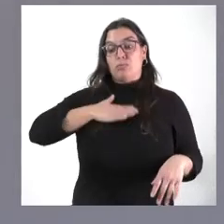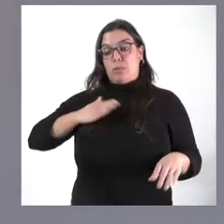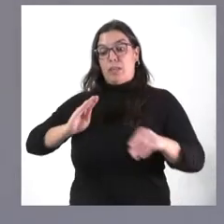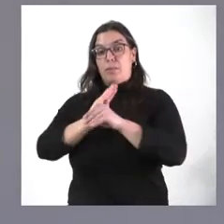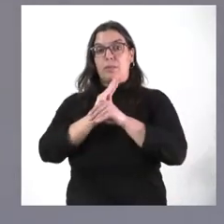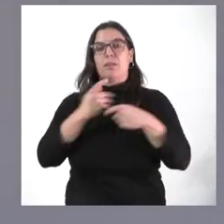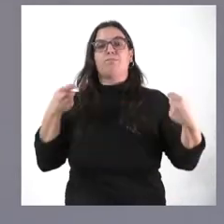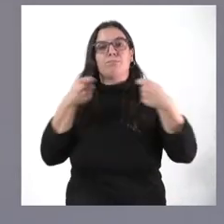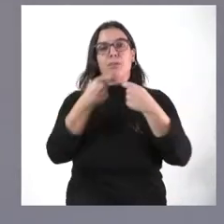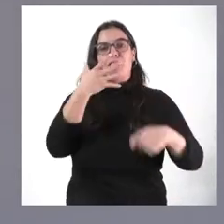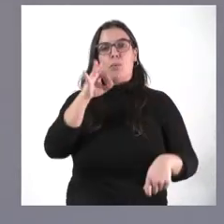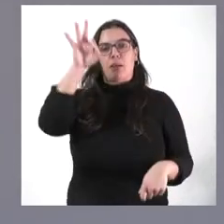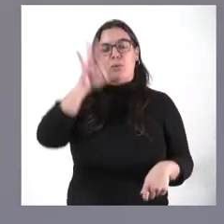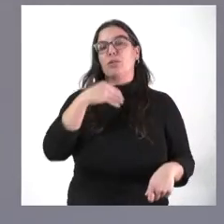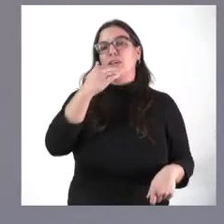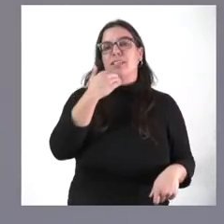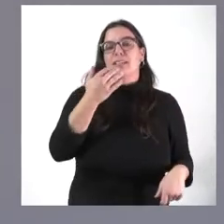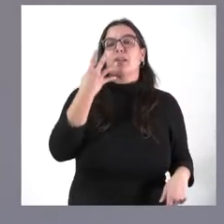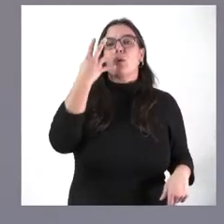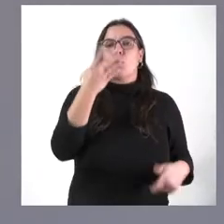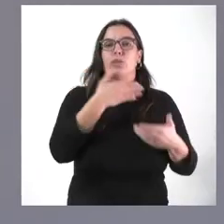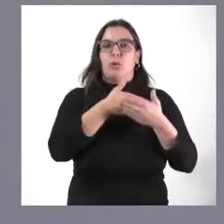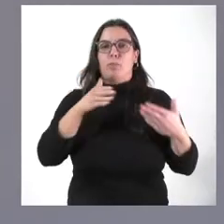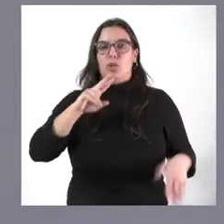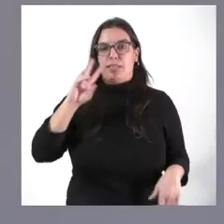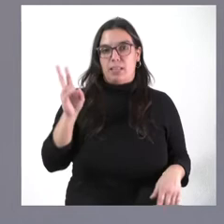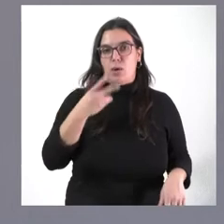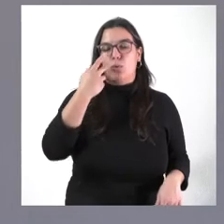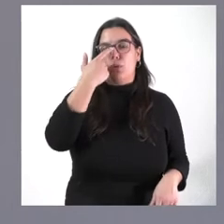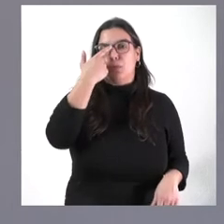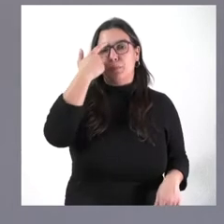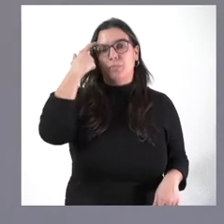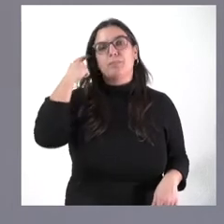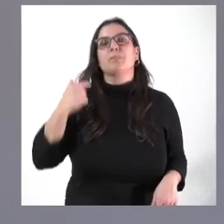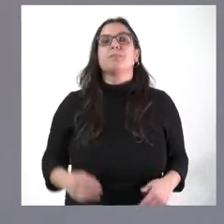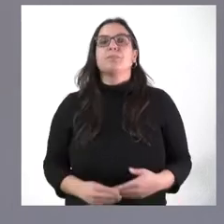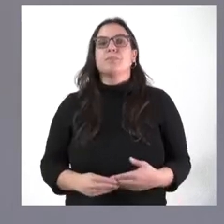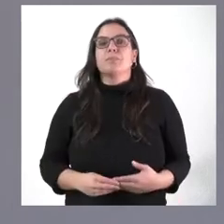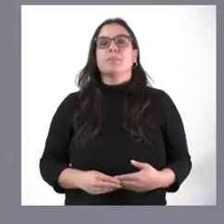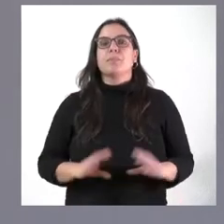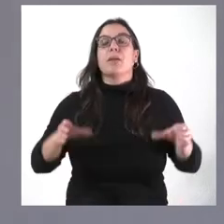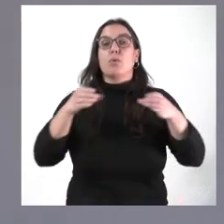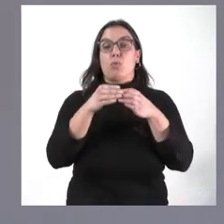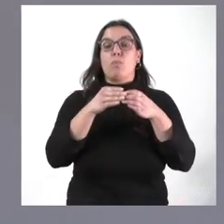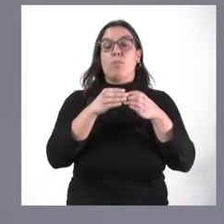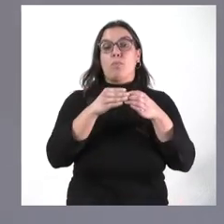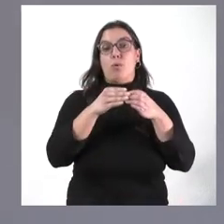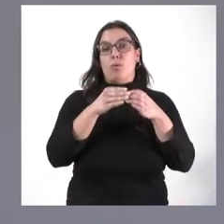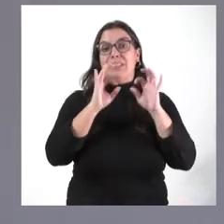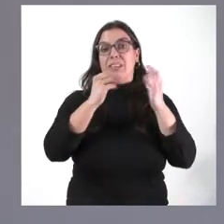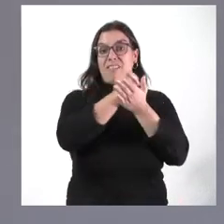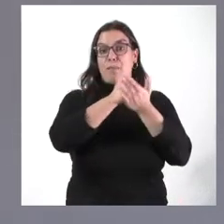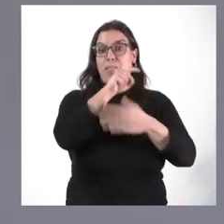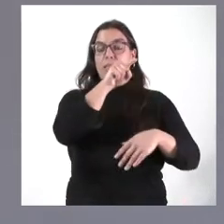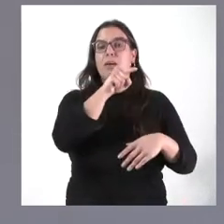50% que son casi cuatro millones de euros el grupo farmacéutico leónfarma tiene en este momento más de